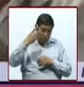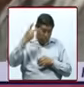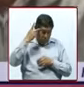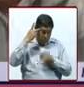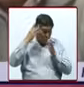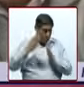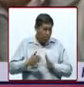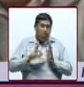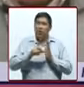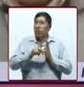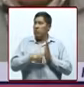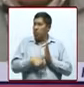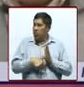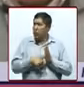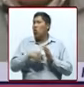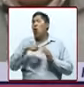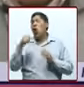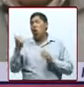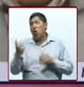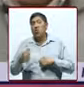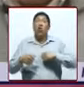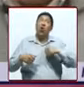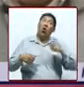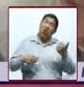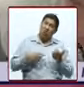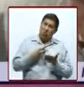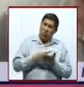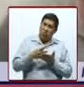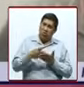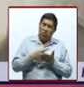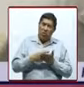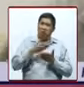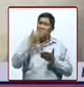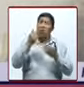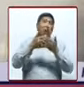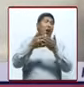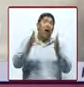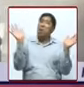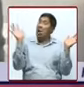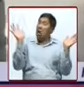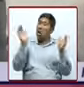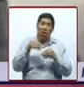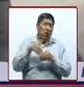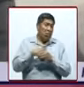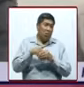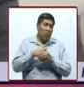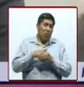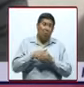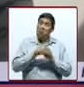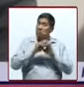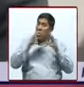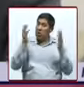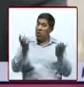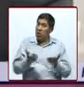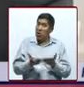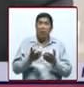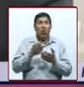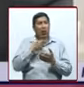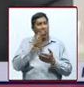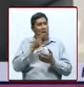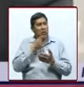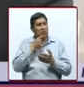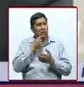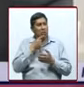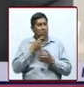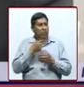posición. Luego hubo otros actores que lo que propusieron fue primarias abiertas. Luego se discutió todo lo que les decía en torno